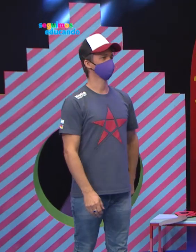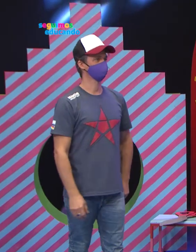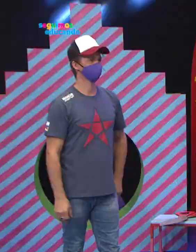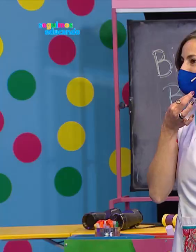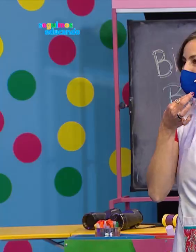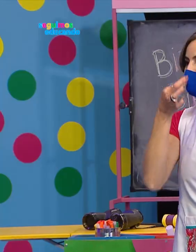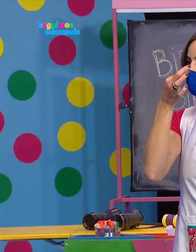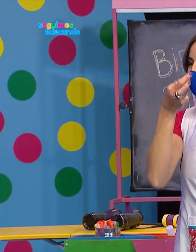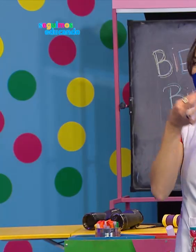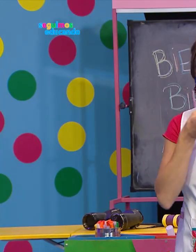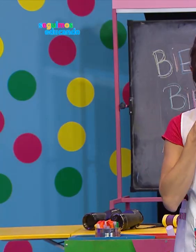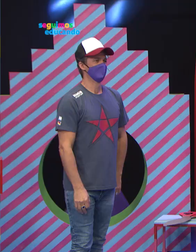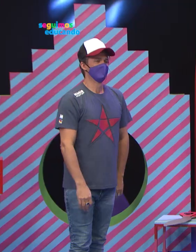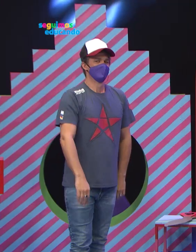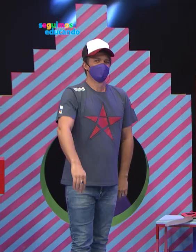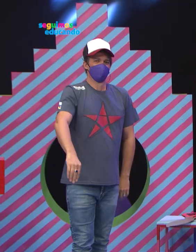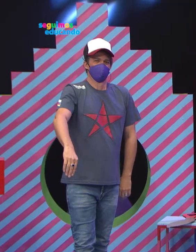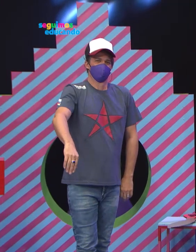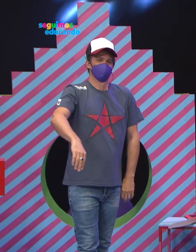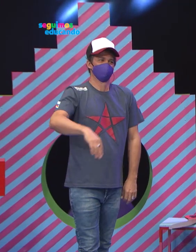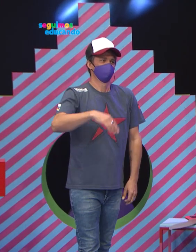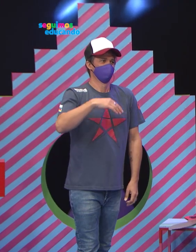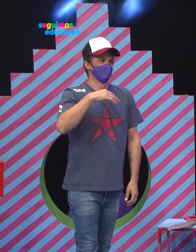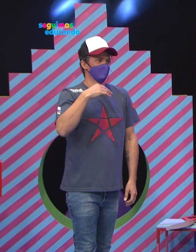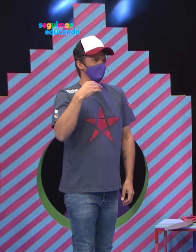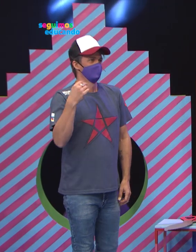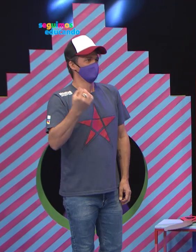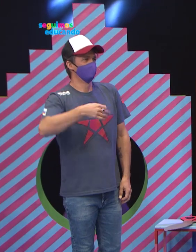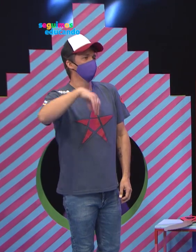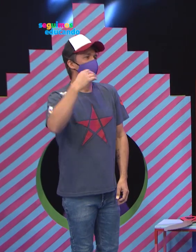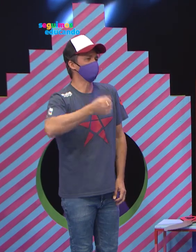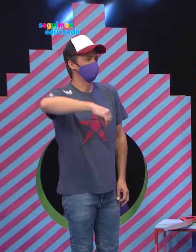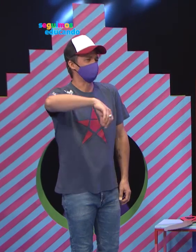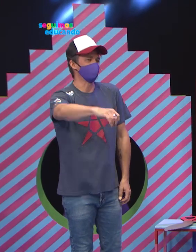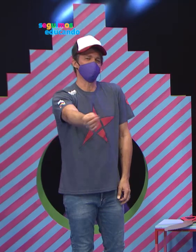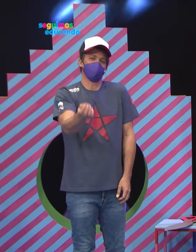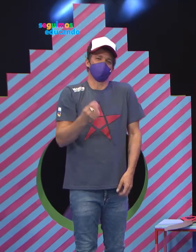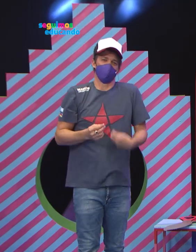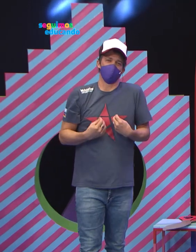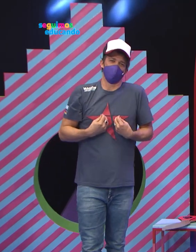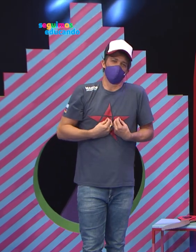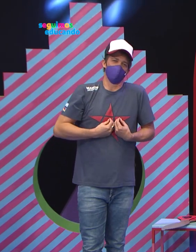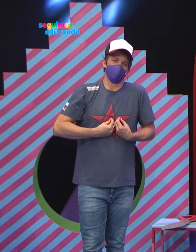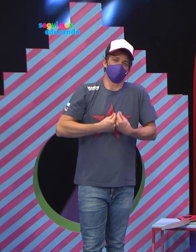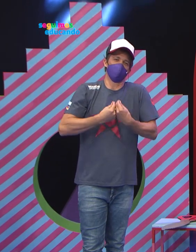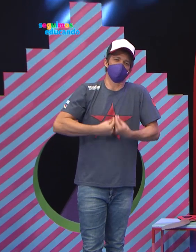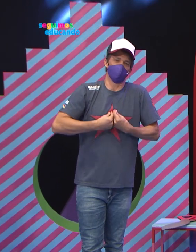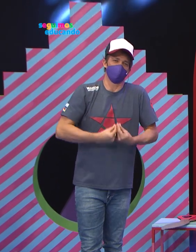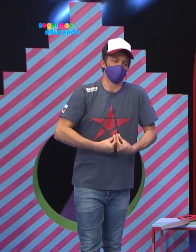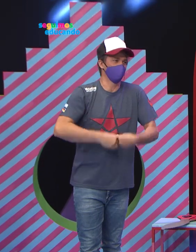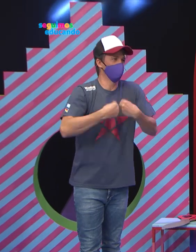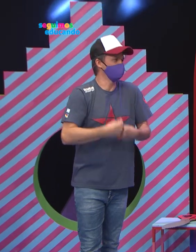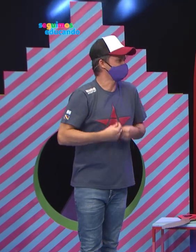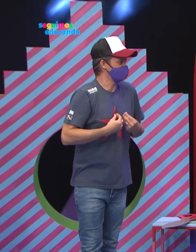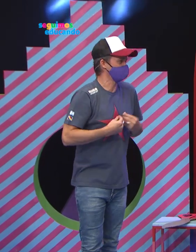Sí. Barbijo, tapaboca, tapanariz. Tapaboca, tapanariz. Sí, muy importante. Seguir muy cuidándonos. Importante. Y no es de chupamedia, ¿no? Pero voy a decir una